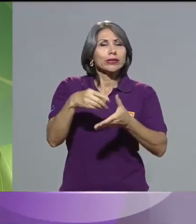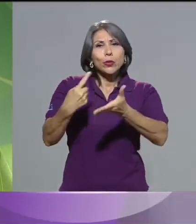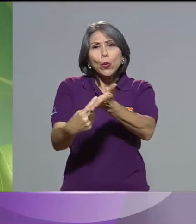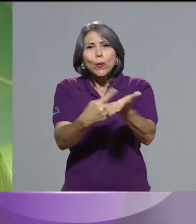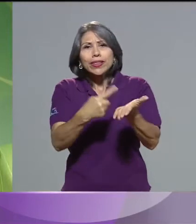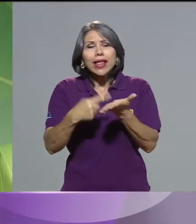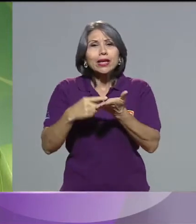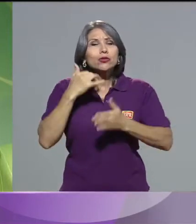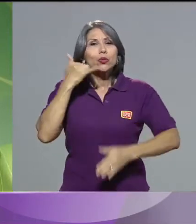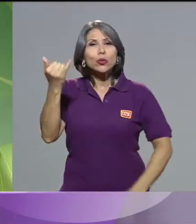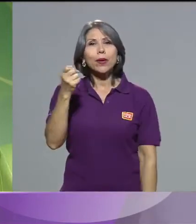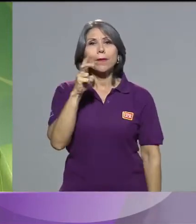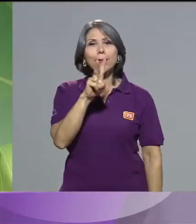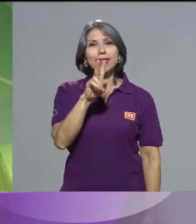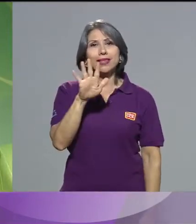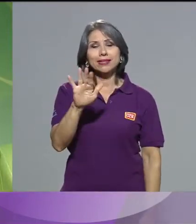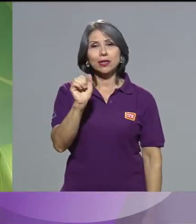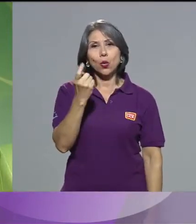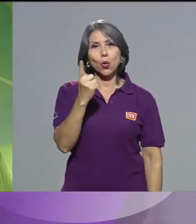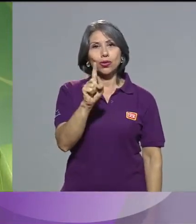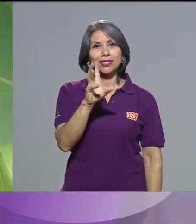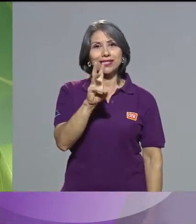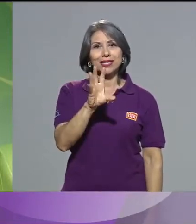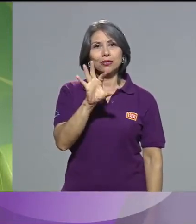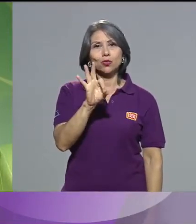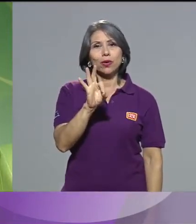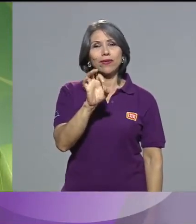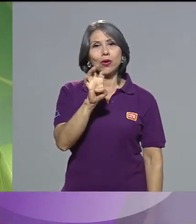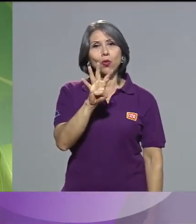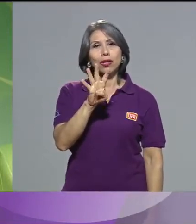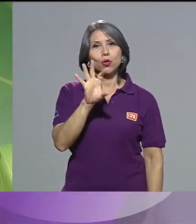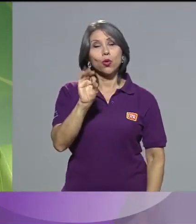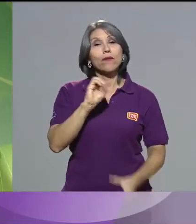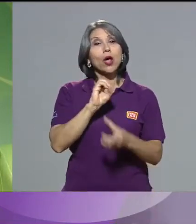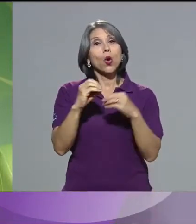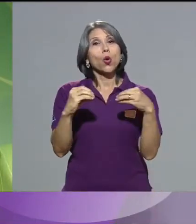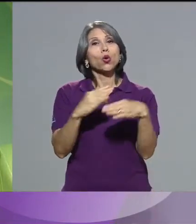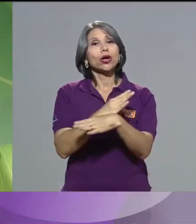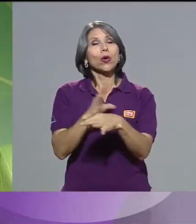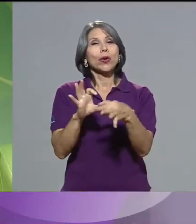teléfono 2511-6949 o al correo electrónico